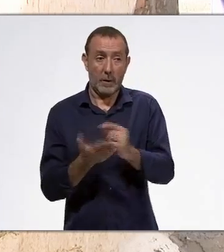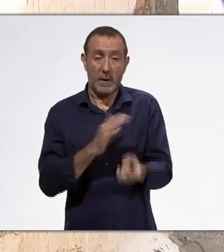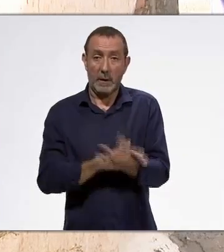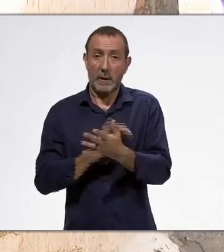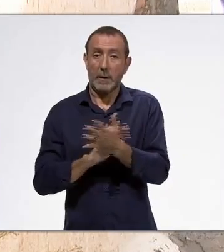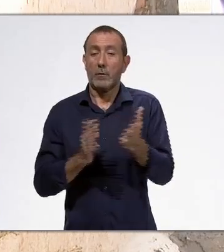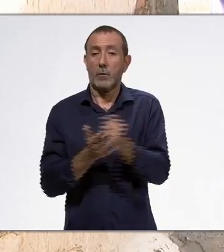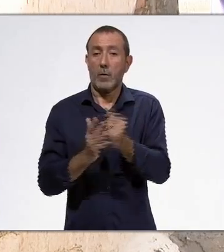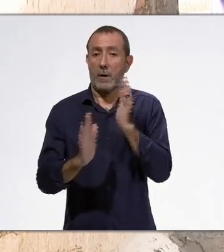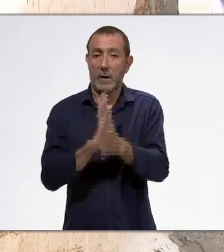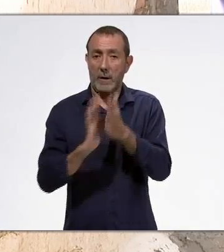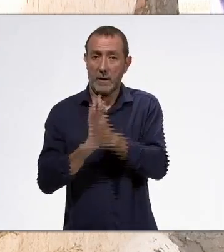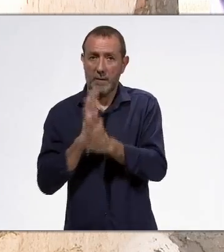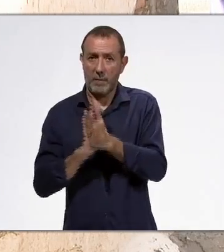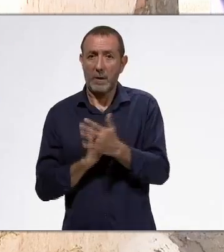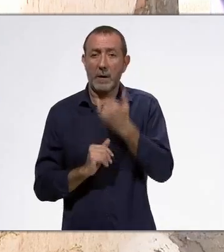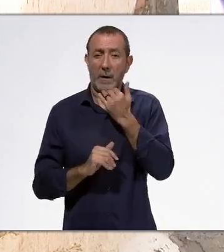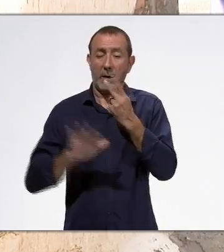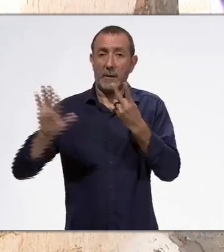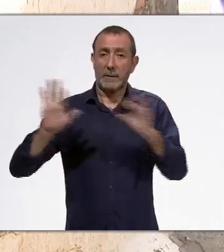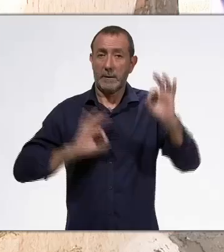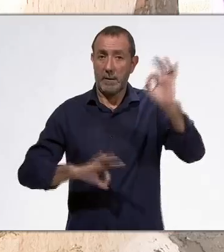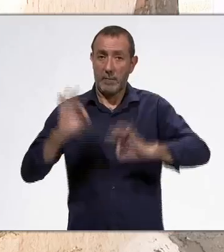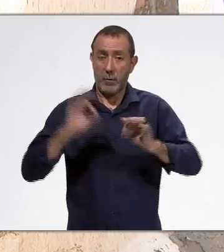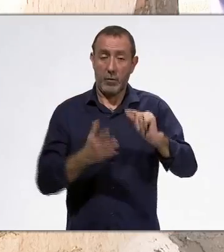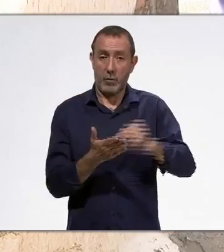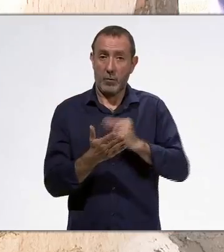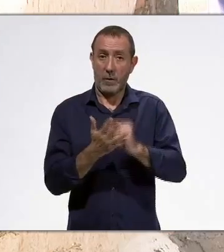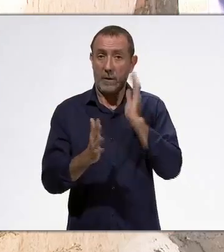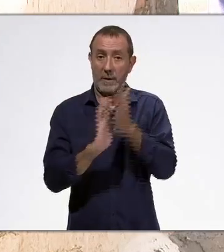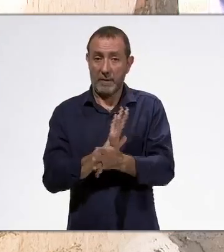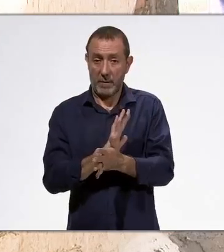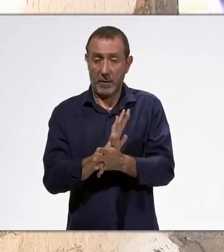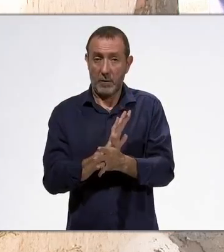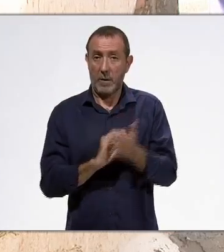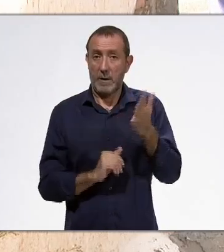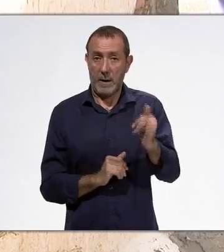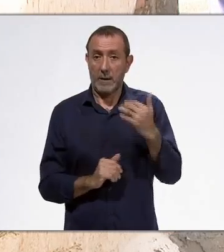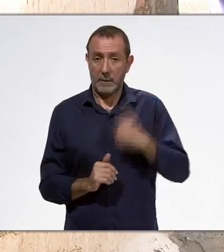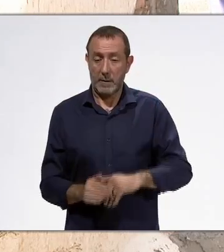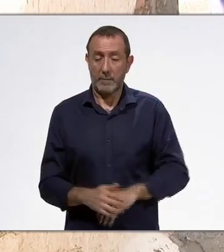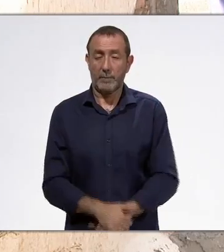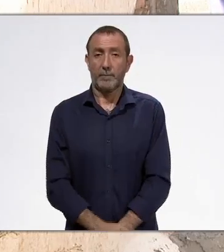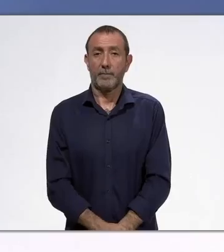creando son indefinidos prácticamente el 70% de todos los contactos ya que se están creando son indefinidos